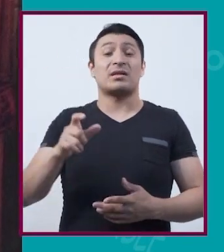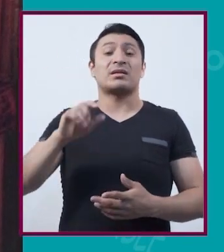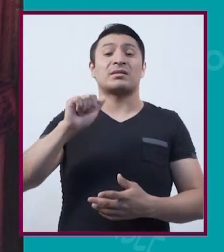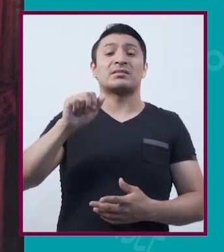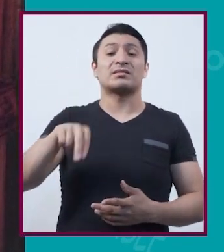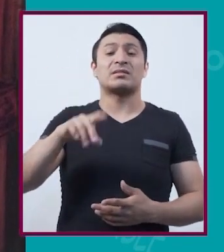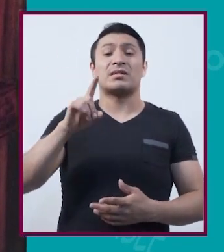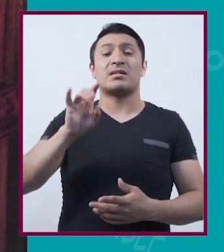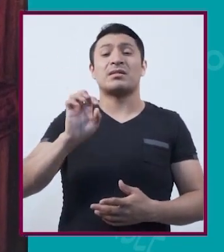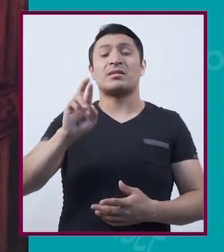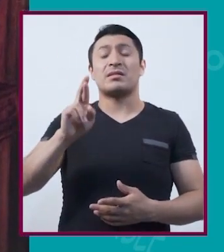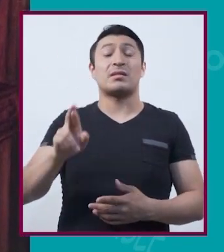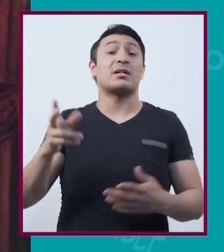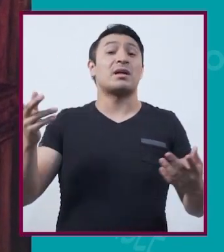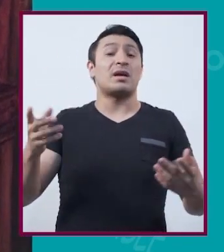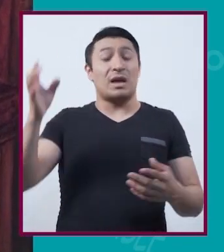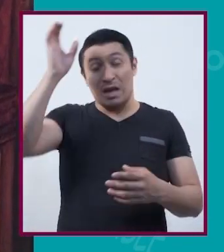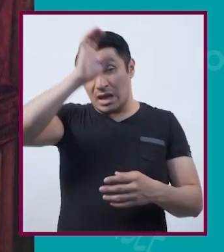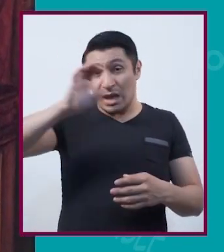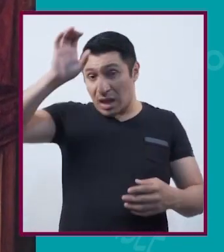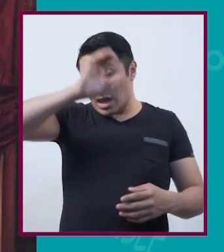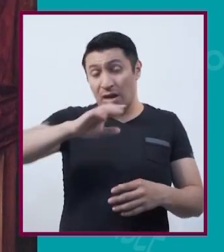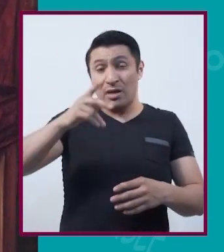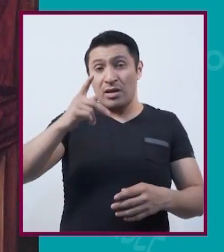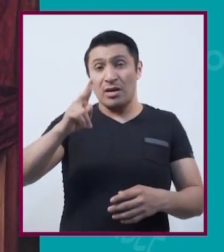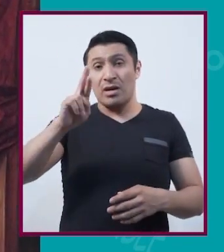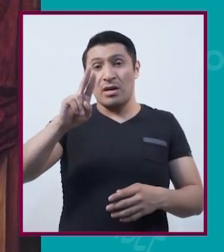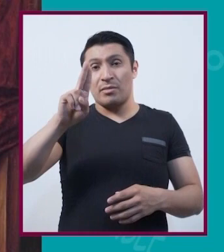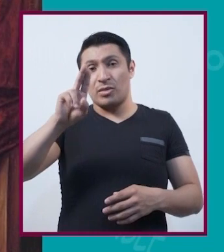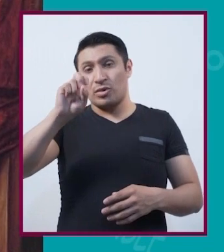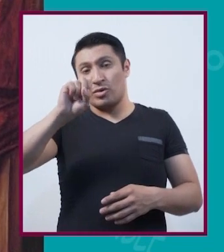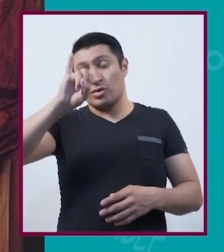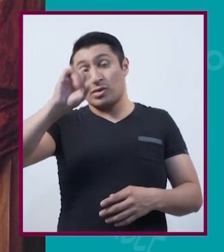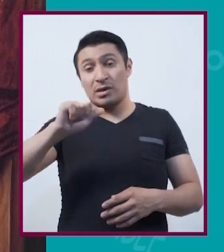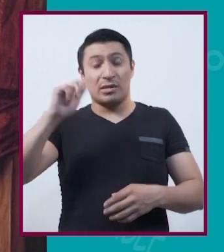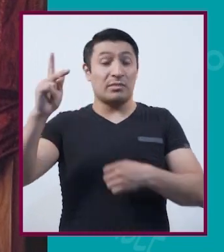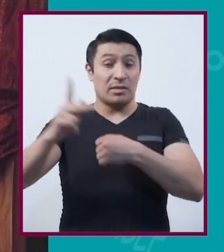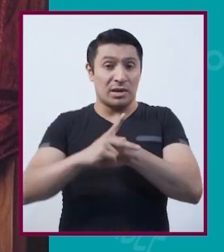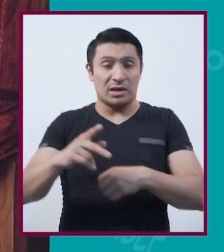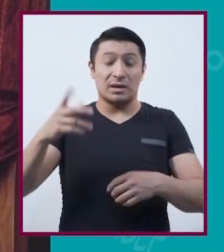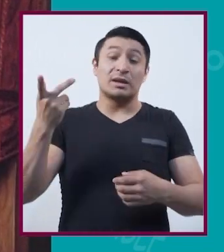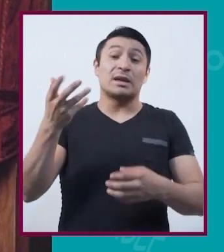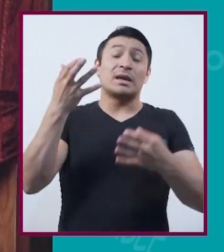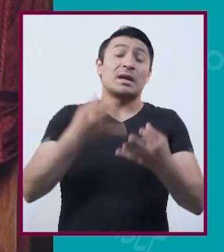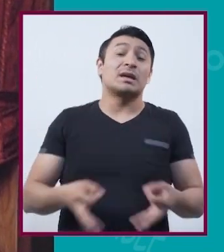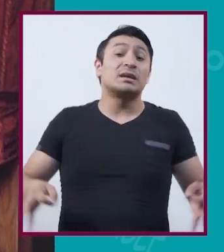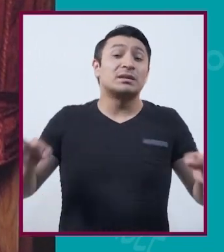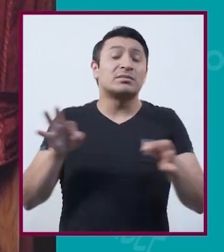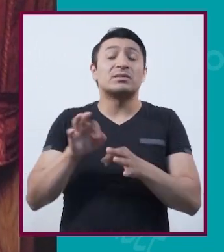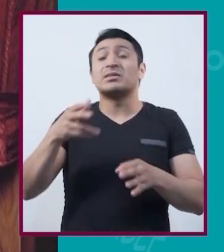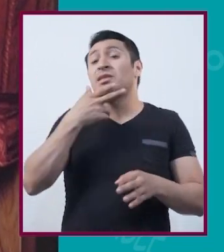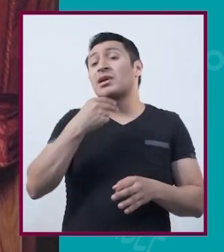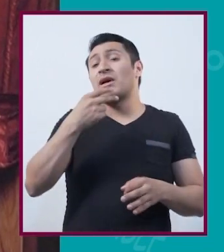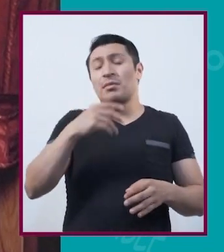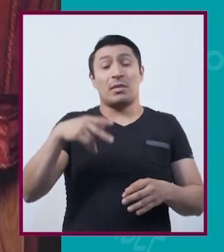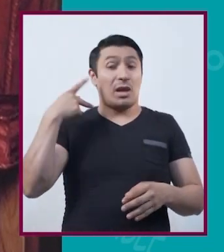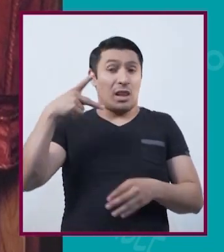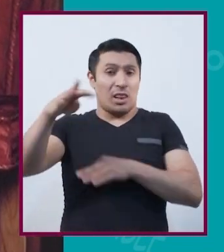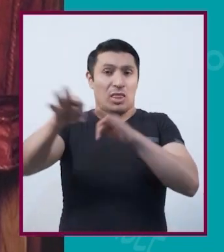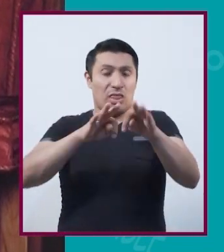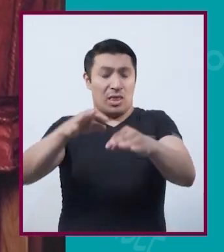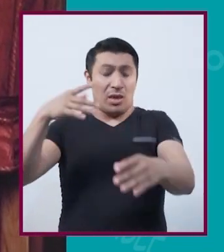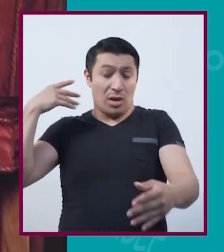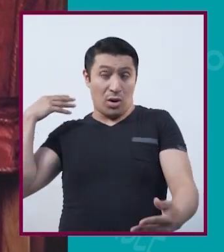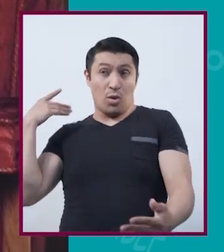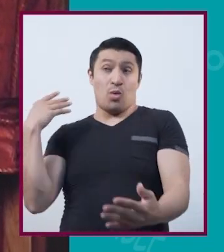de estudios sobre la geografía del planeta y particularmente sobre la historia natural, prehispánica